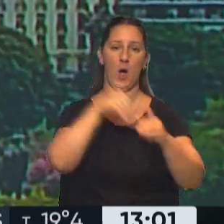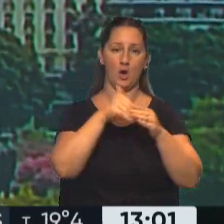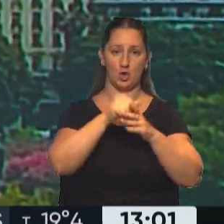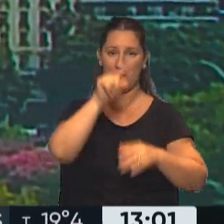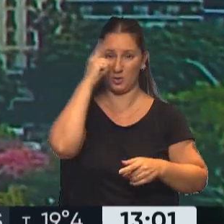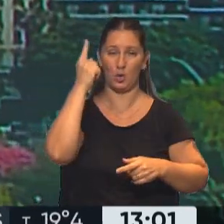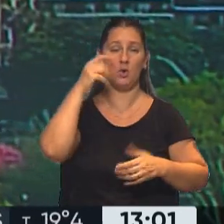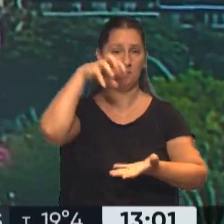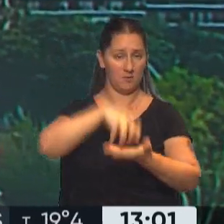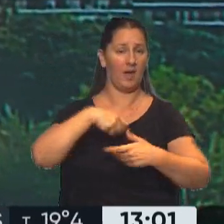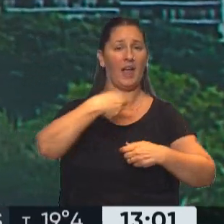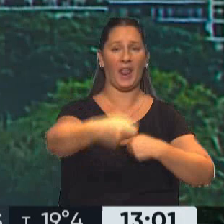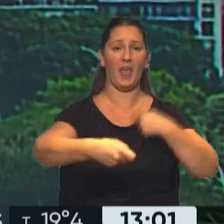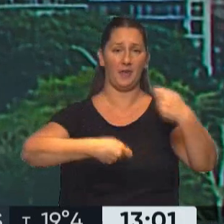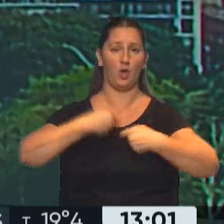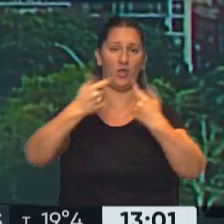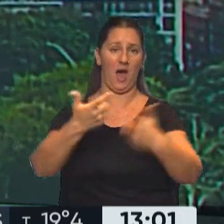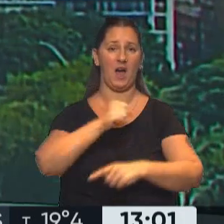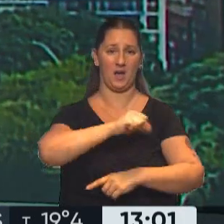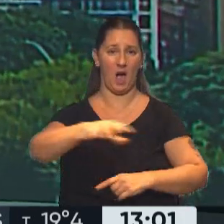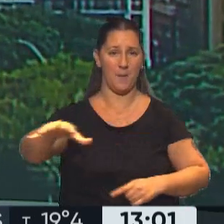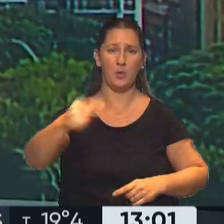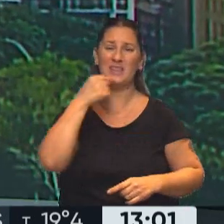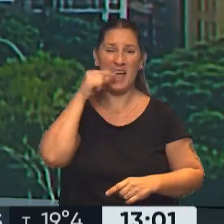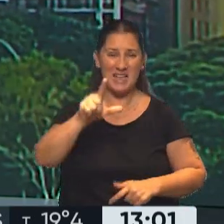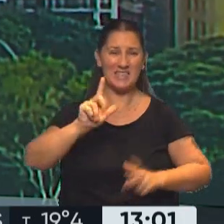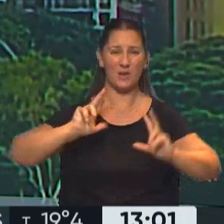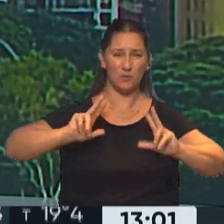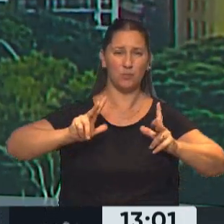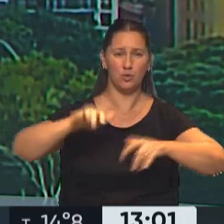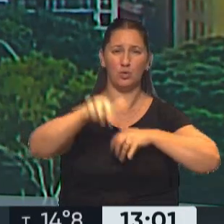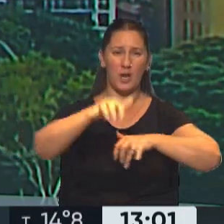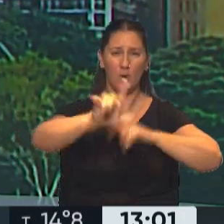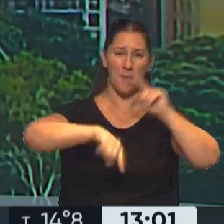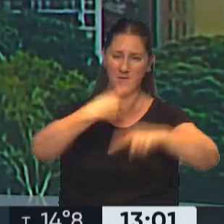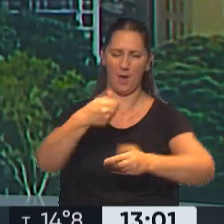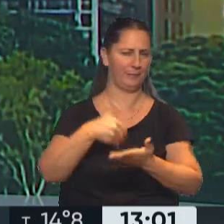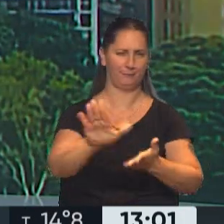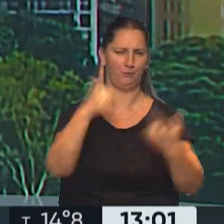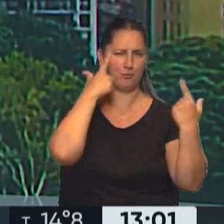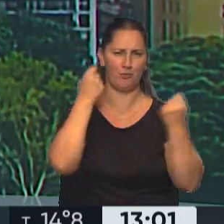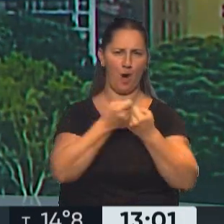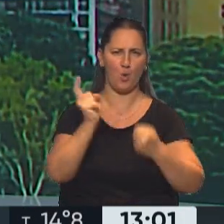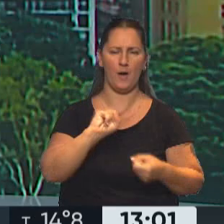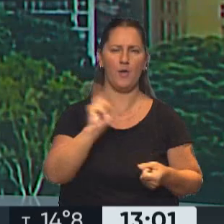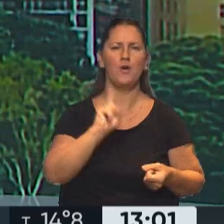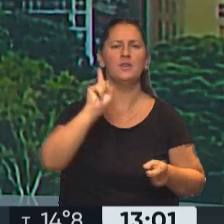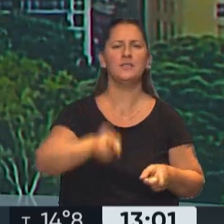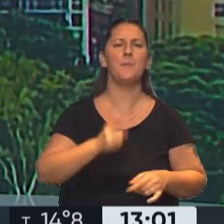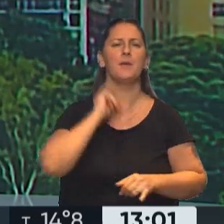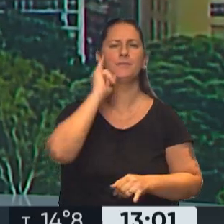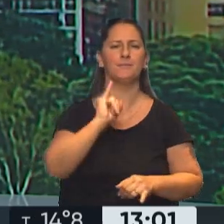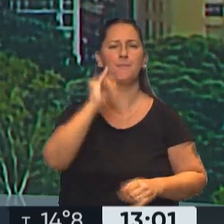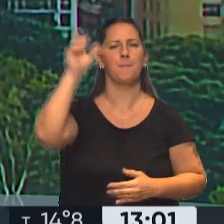brinda créditos al sector agropecuario, dijo que rechaza la movilización de mañana. En igual sentido también se pronunció